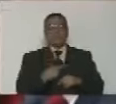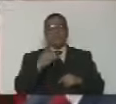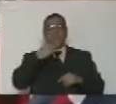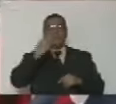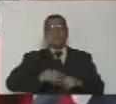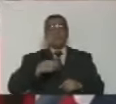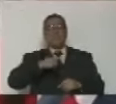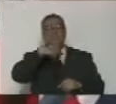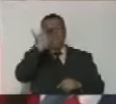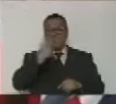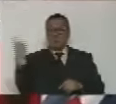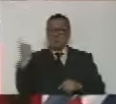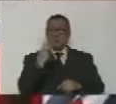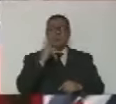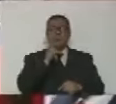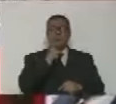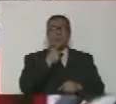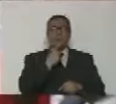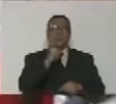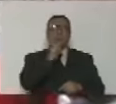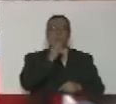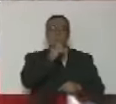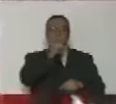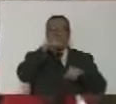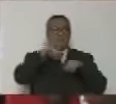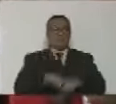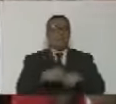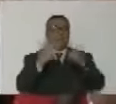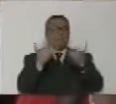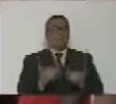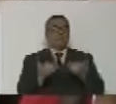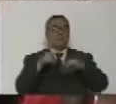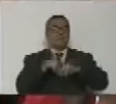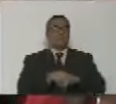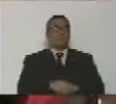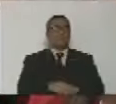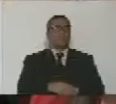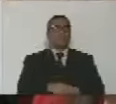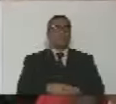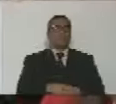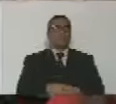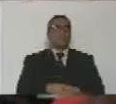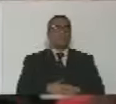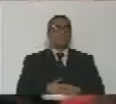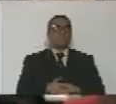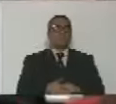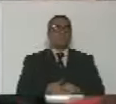pena traer ese nombre a este recinto, quien ahora es